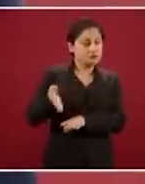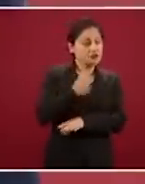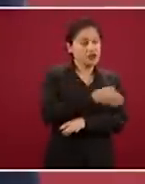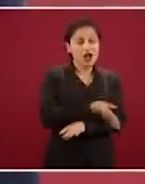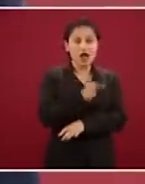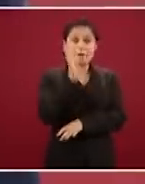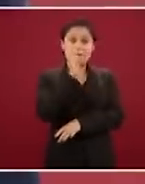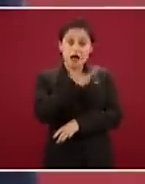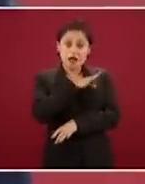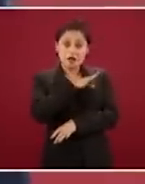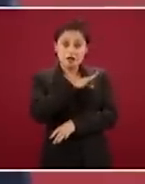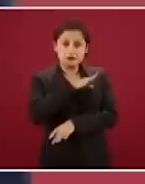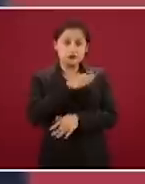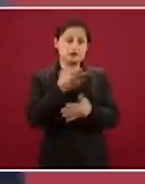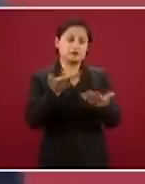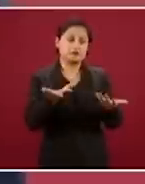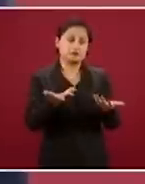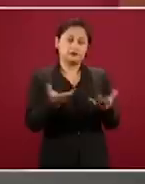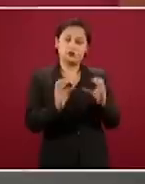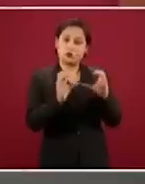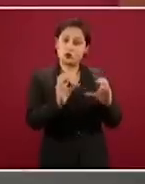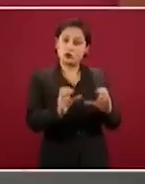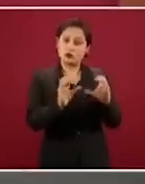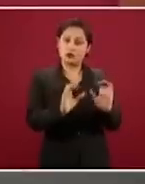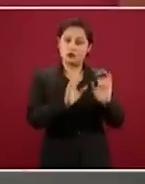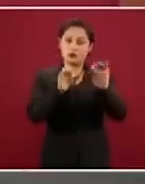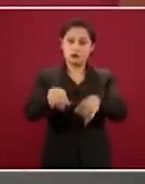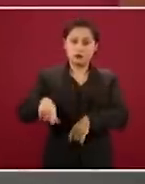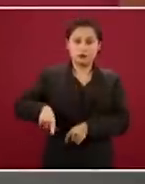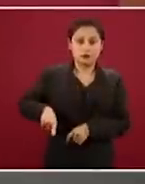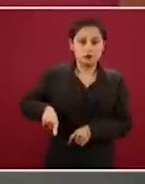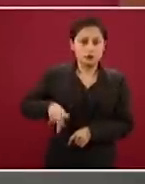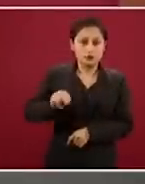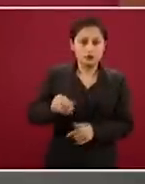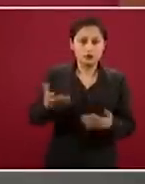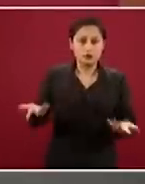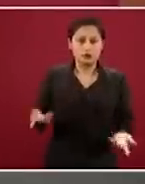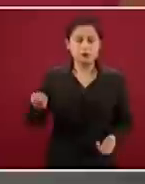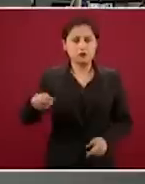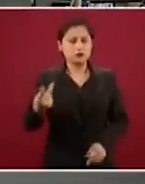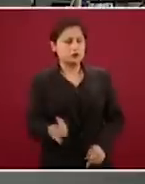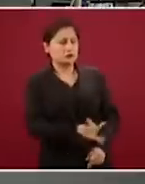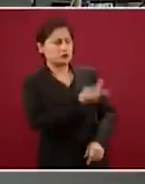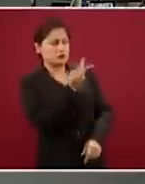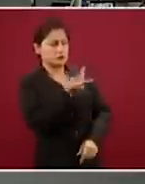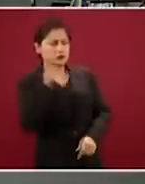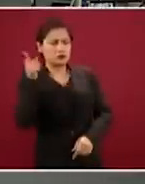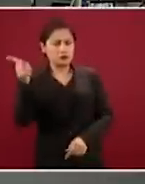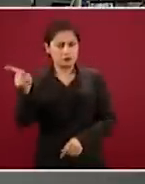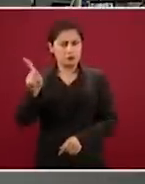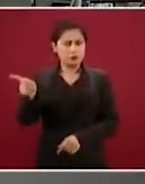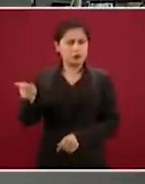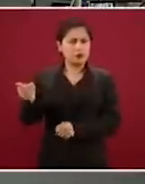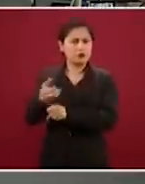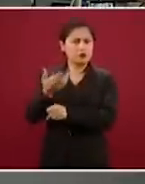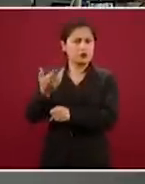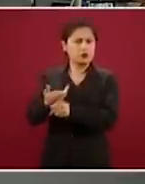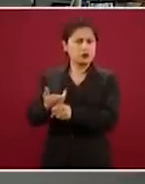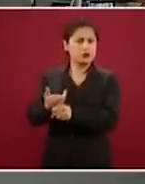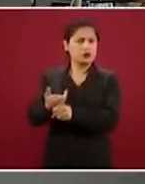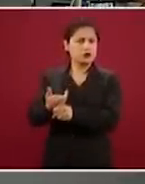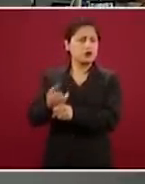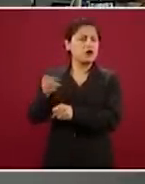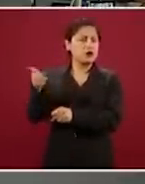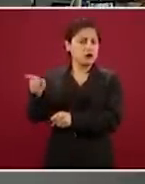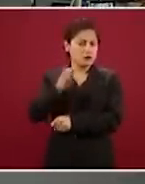pues no puedan trabajar en el gobierno. Entonces se revisaría en el caso de la Secretaría. Claro que sí. Todo está revisión.